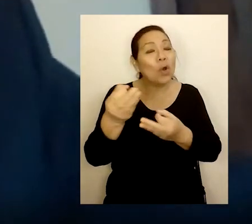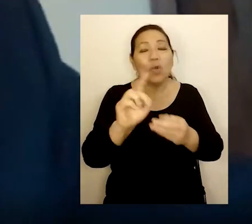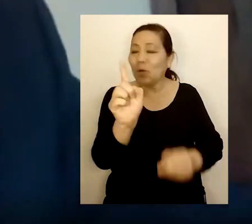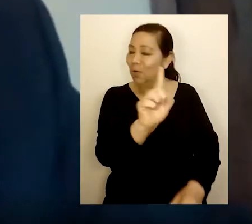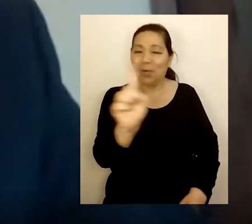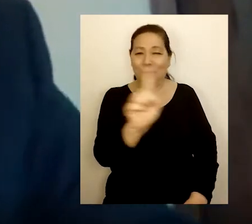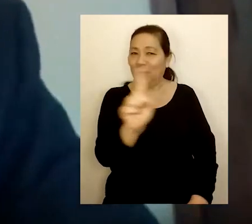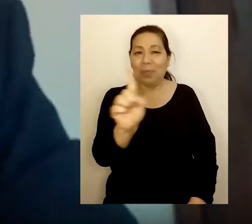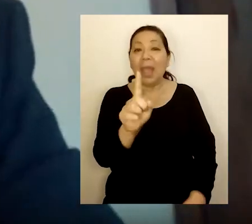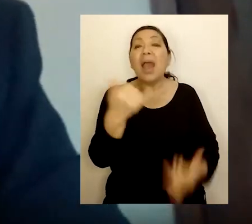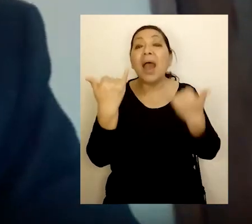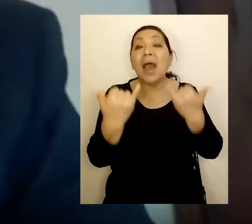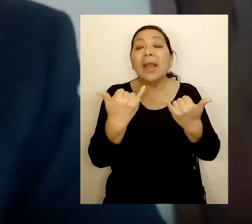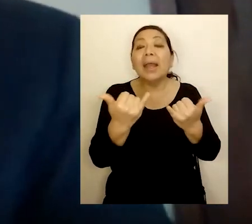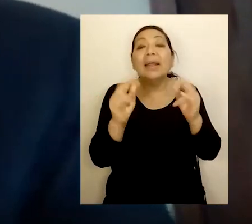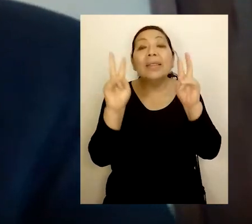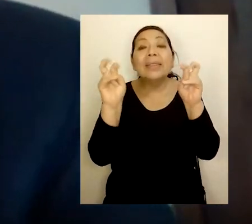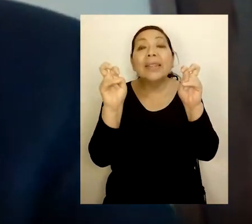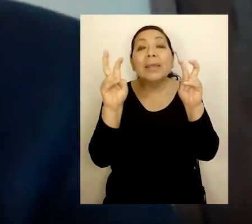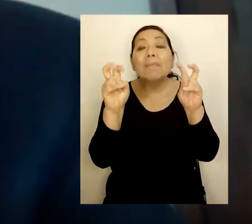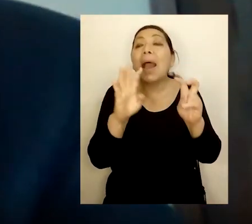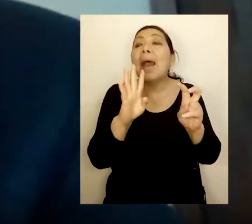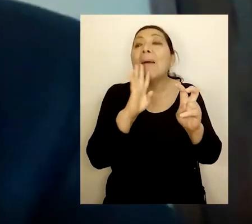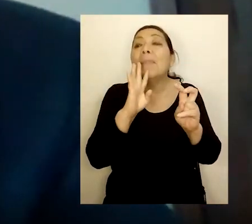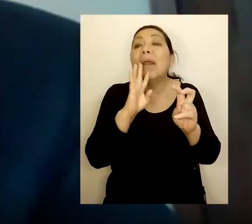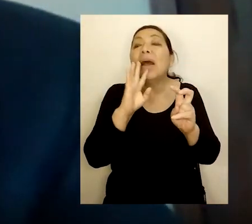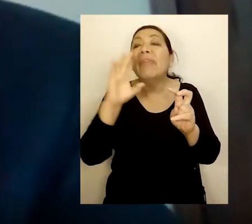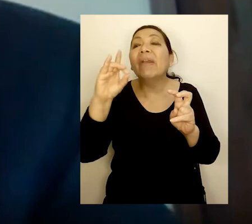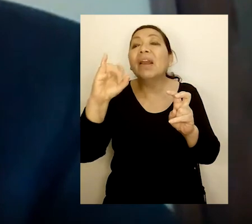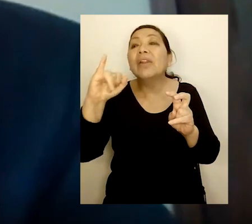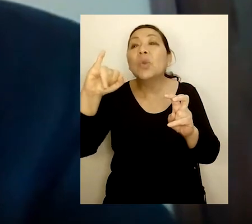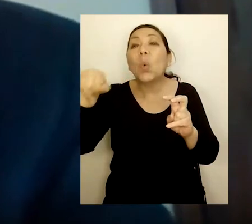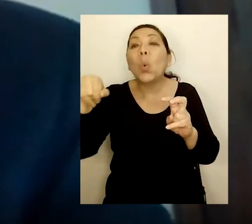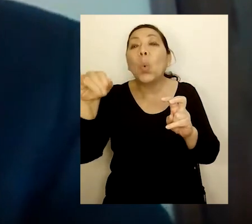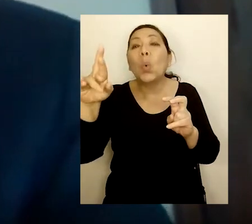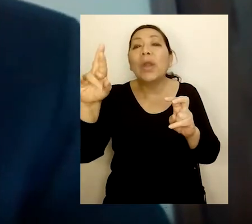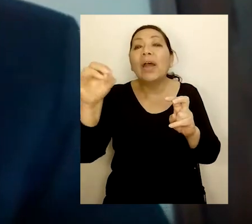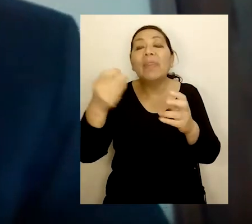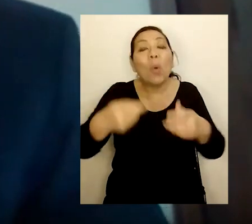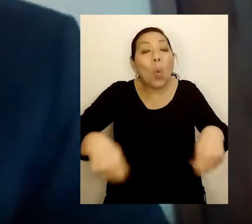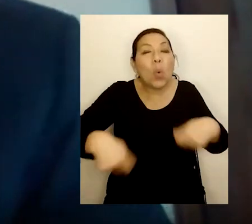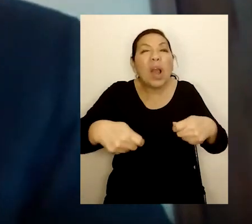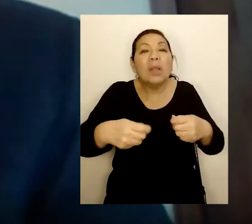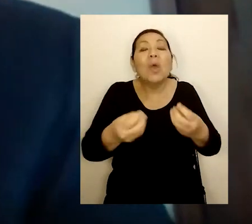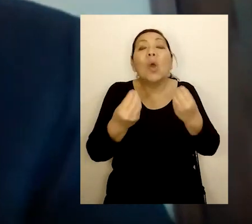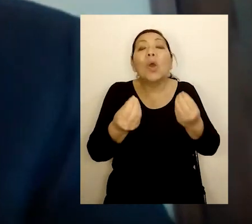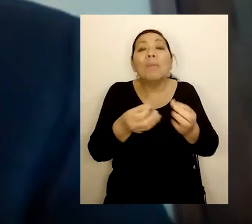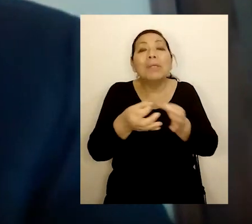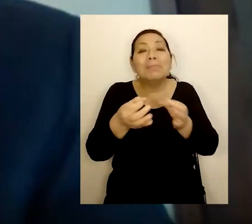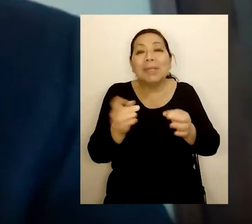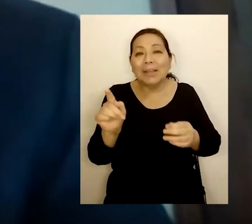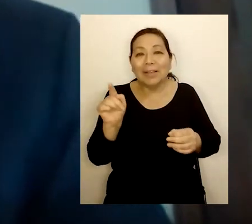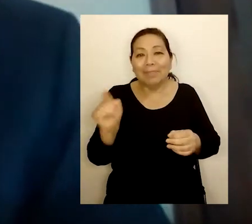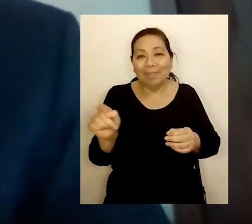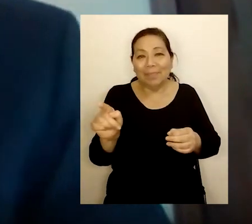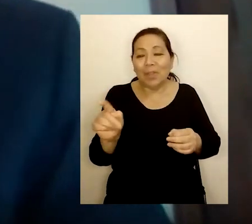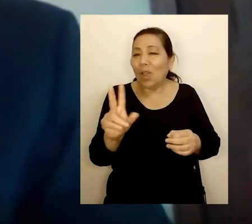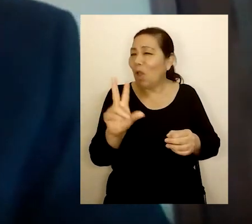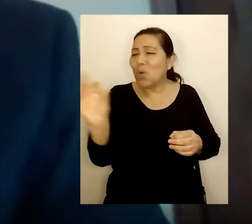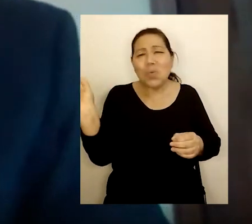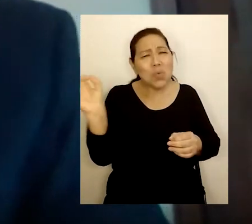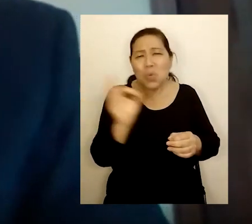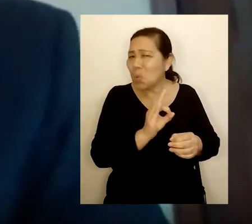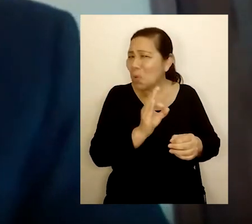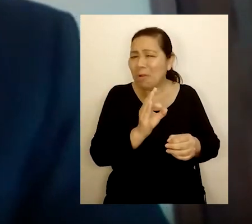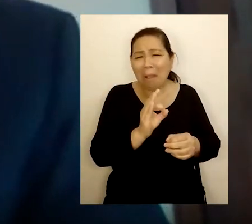contabilidad. No. Acá el tema es declaración jurada, dedujiste un gasto, susténtalo. Y